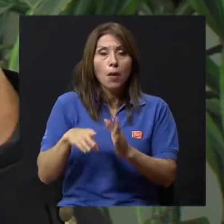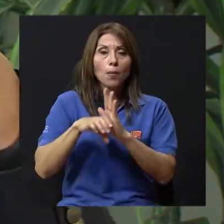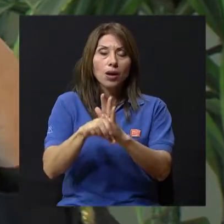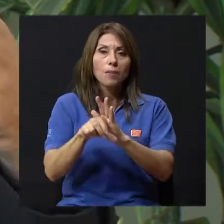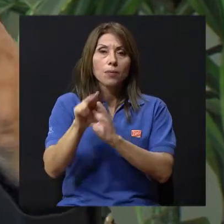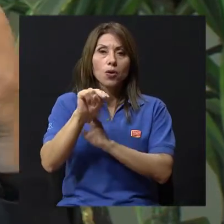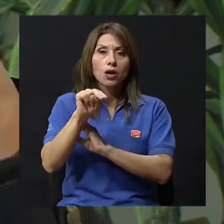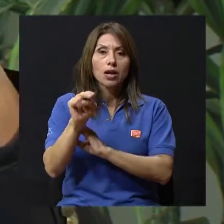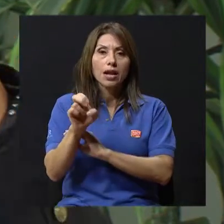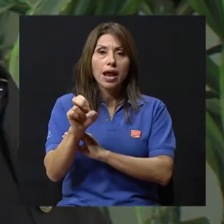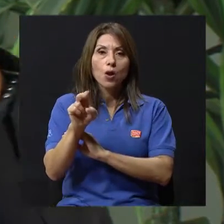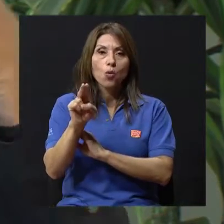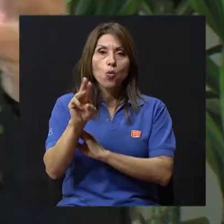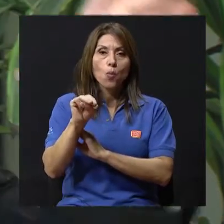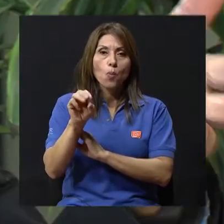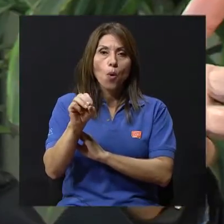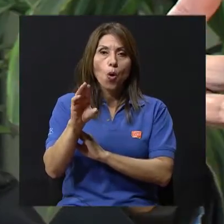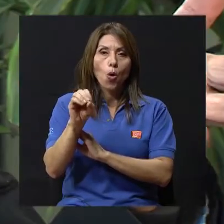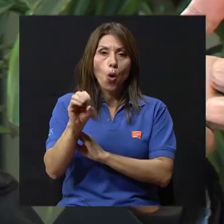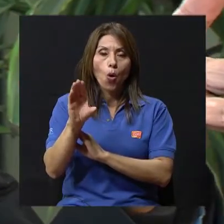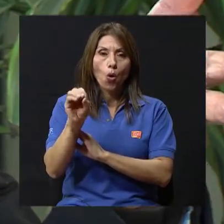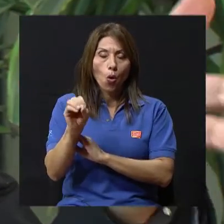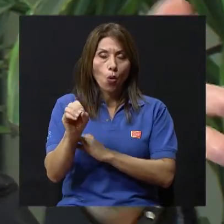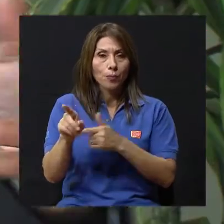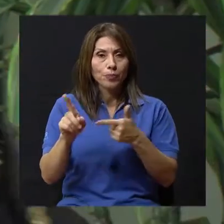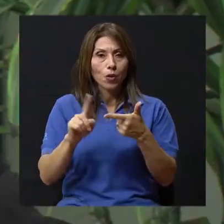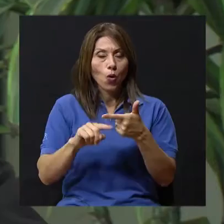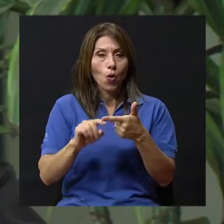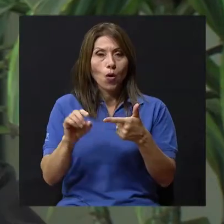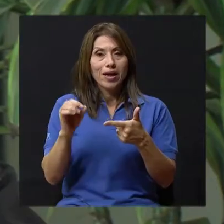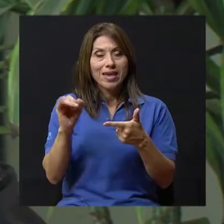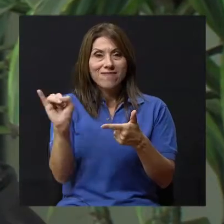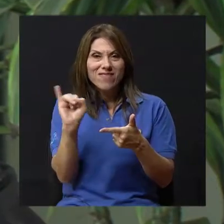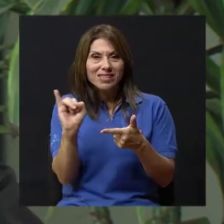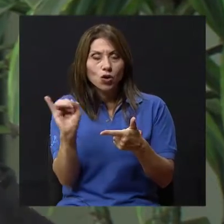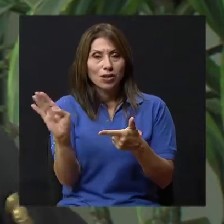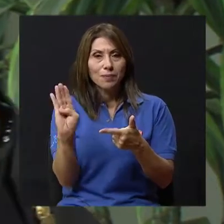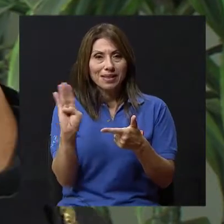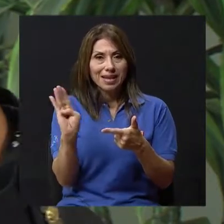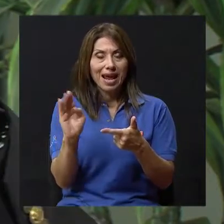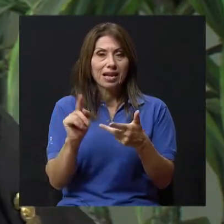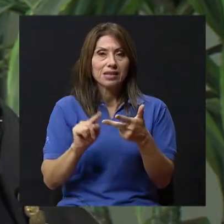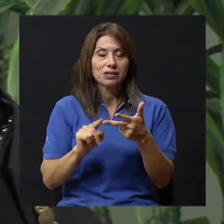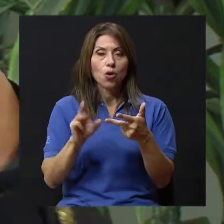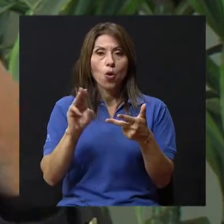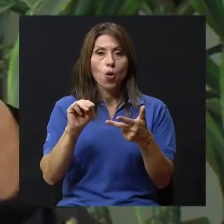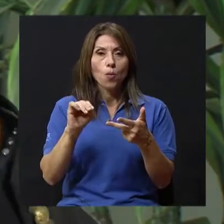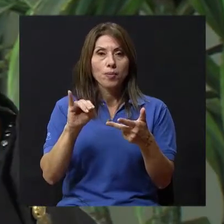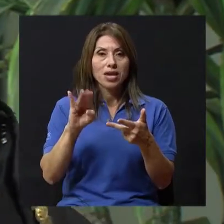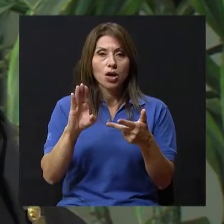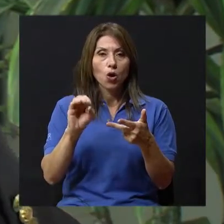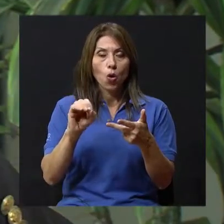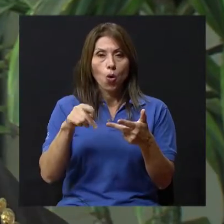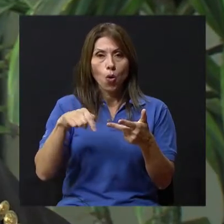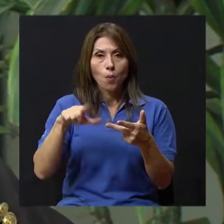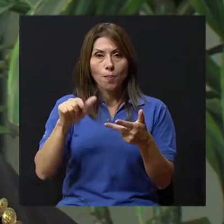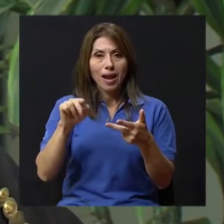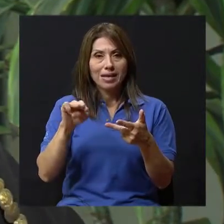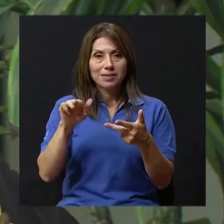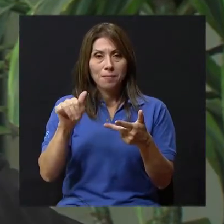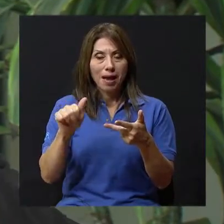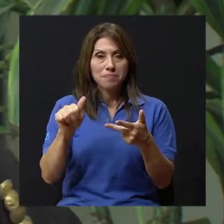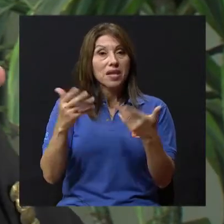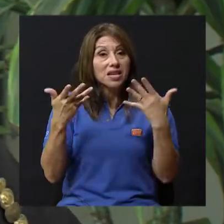el neumococo, las infecciones bacterianas y otras infecciones como el micoplasma, etcétera, que ya